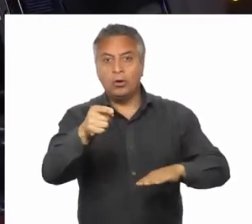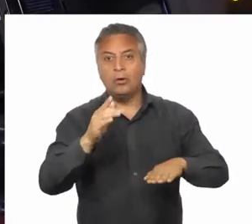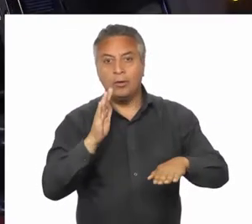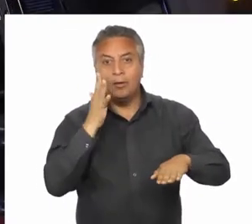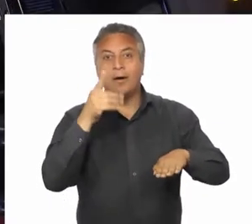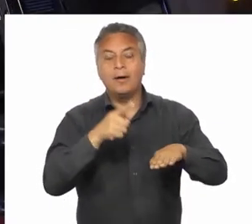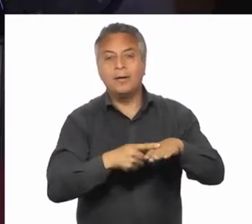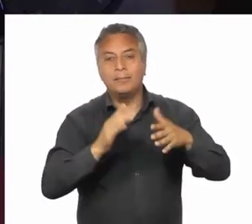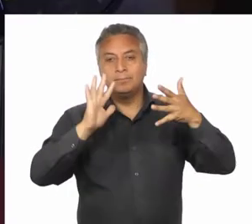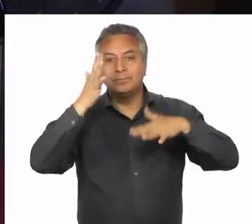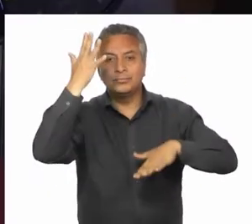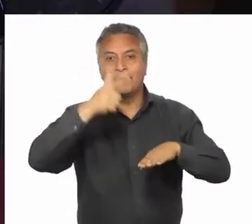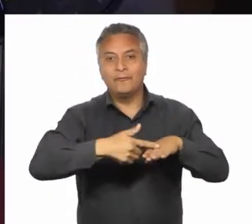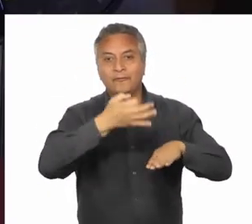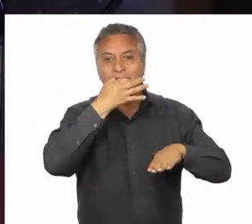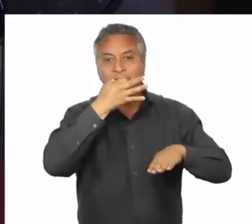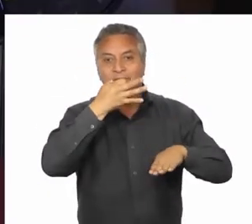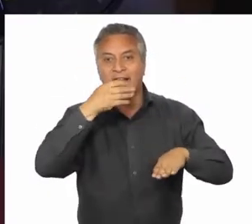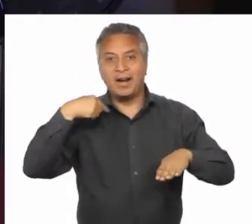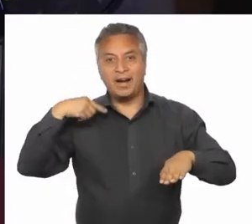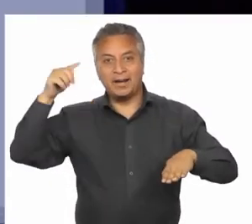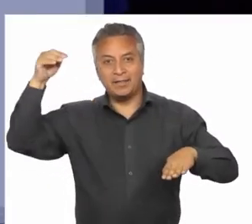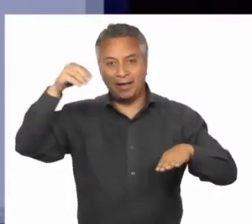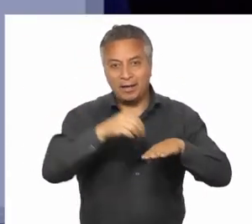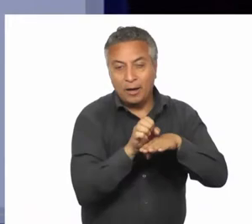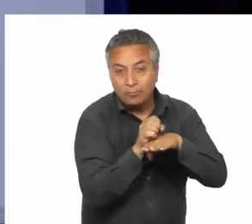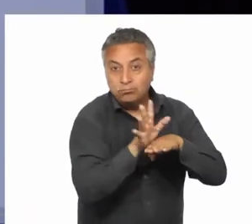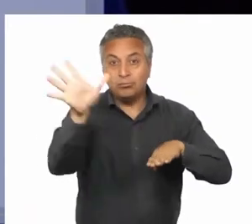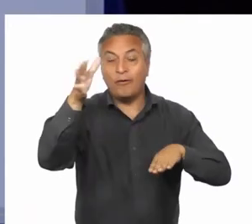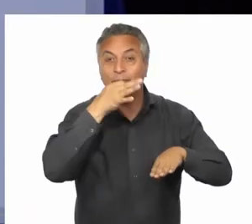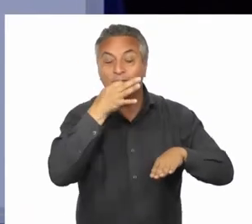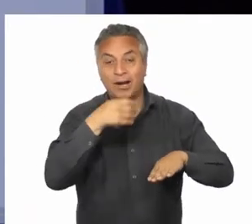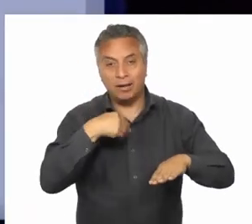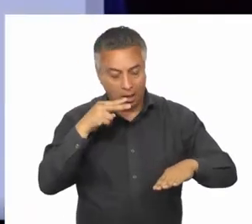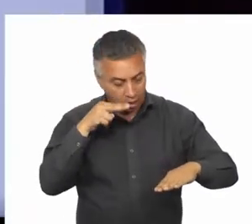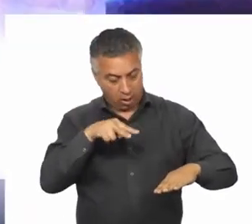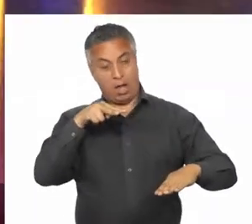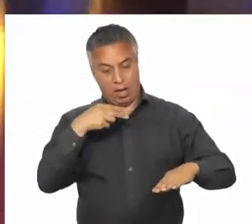color verde, que llega luego a nuestro ojo.